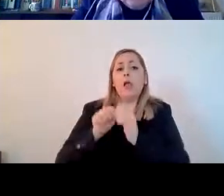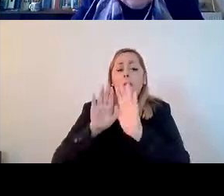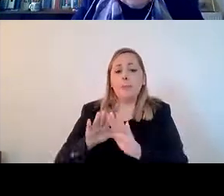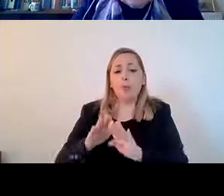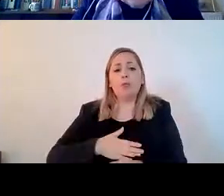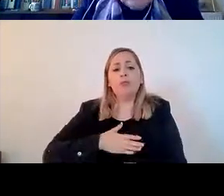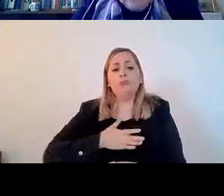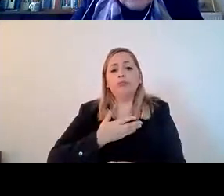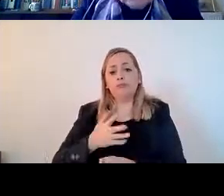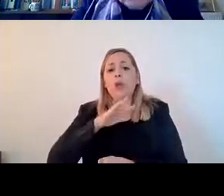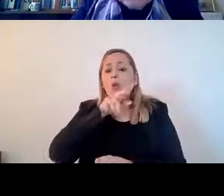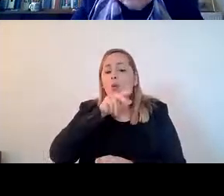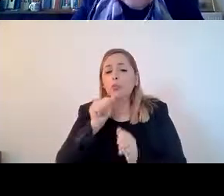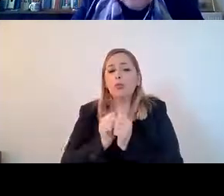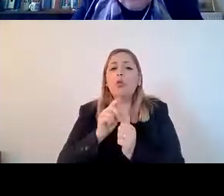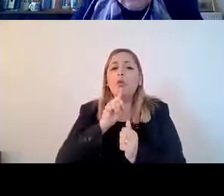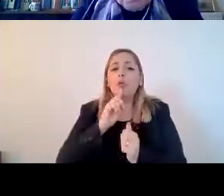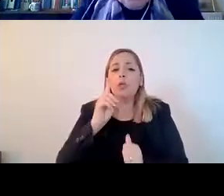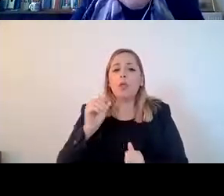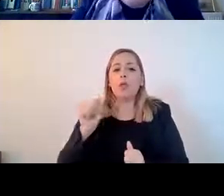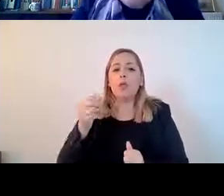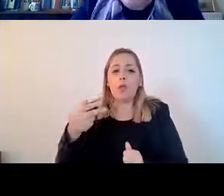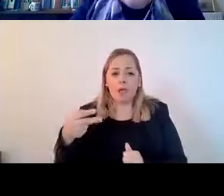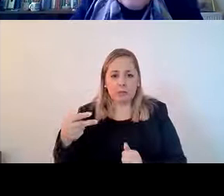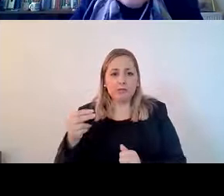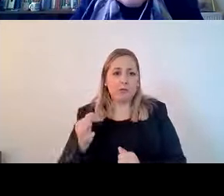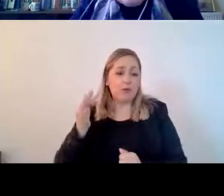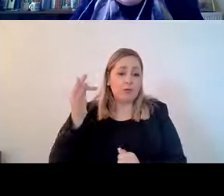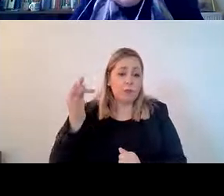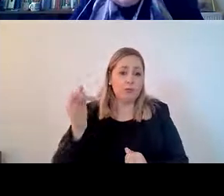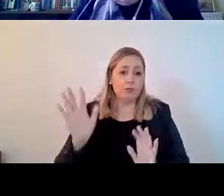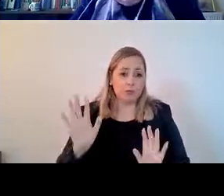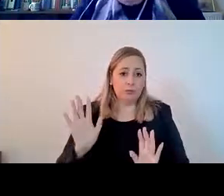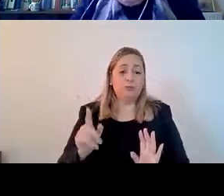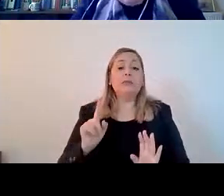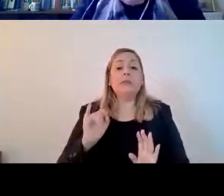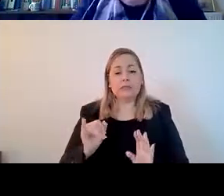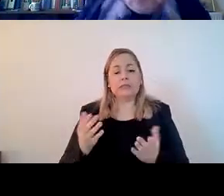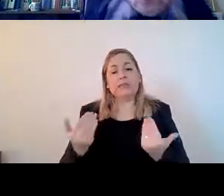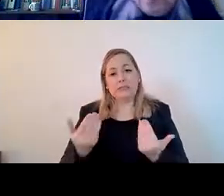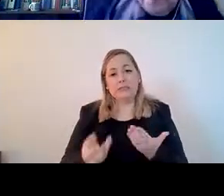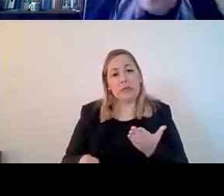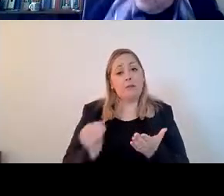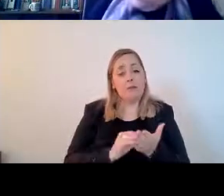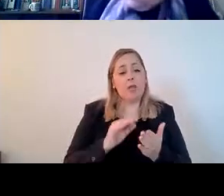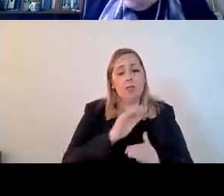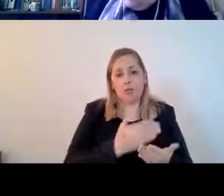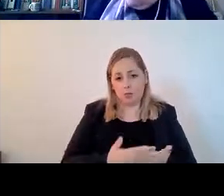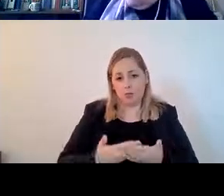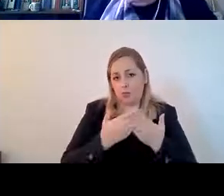los adultos con TDAH durante el futuro. Pero sí se requieren más estudios.